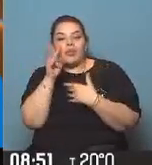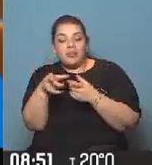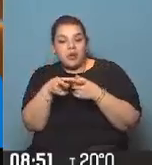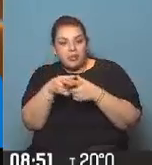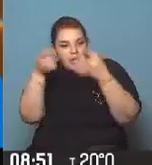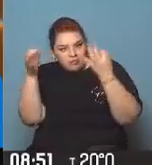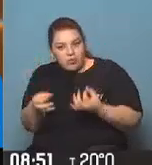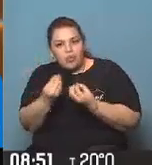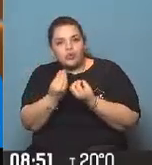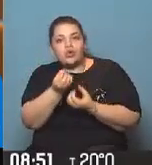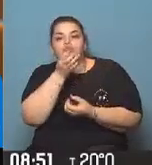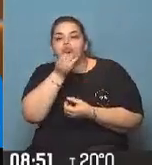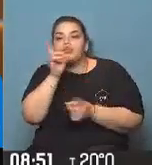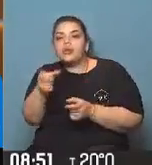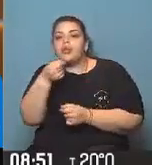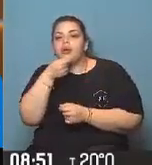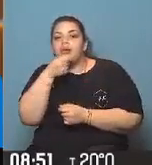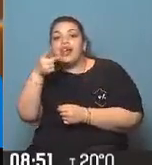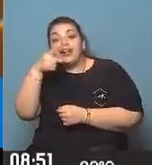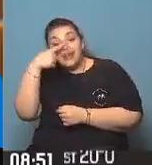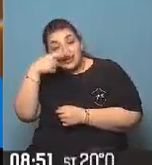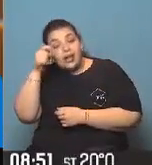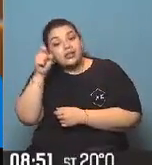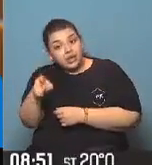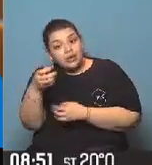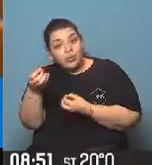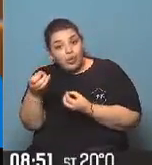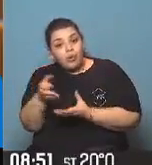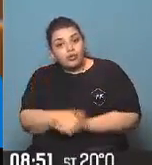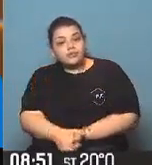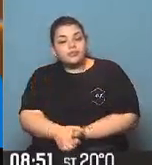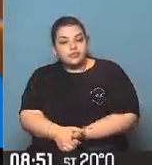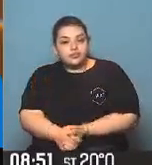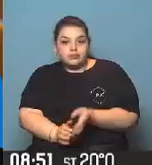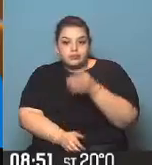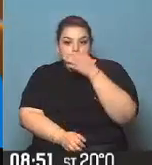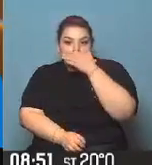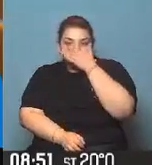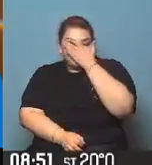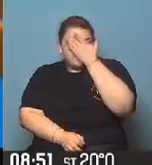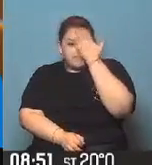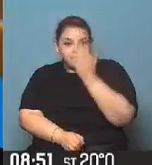muchísimos testimonios, un documental realmente muy, pero muy aprovechable y además disfrutable.